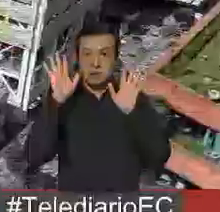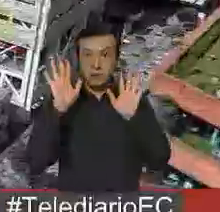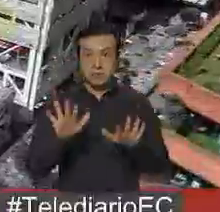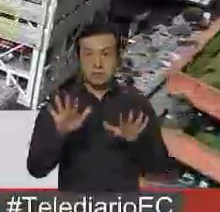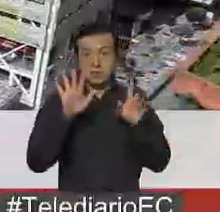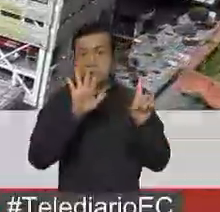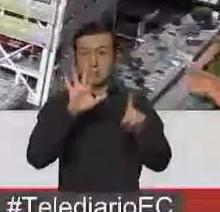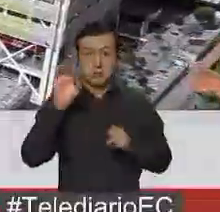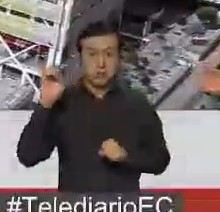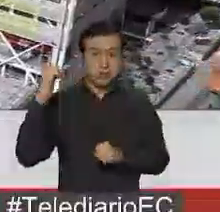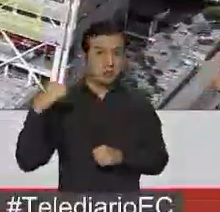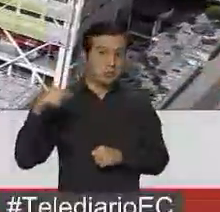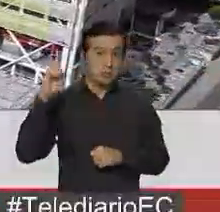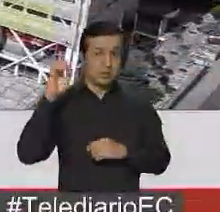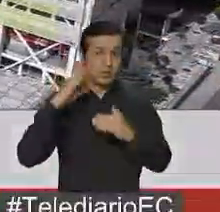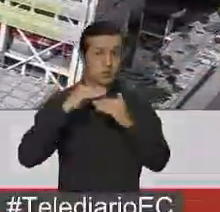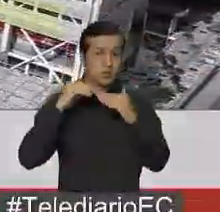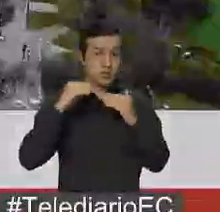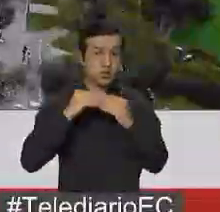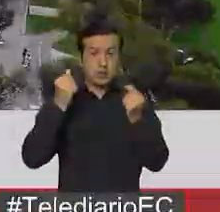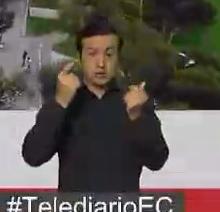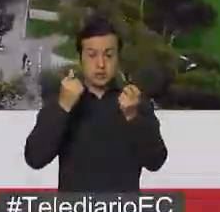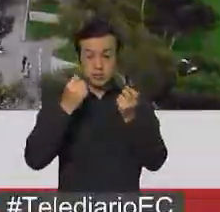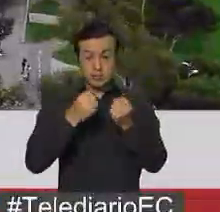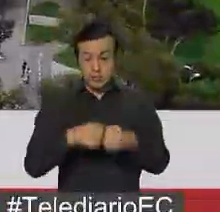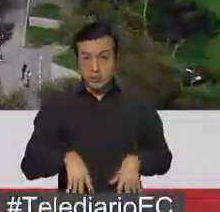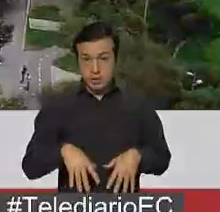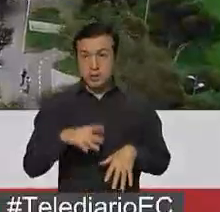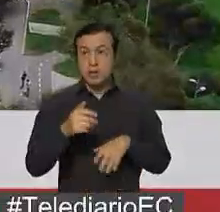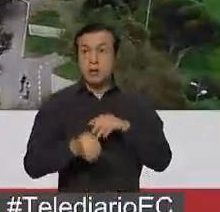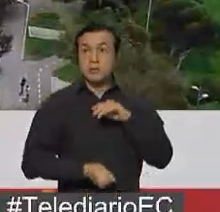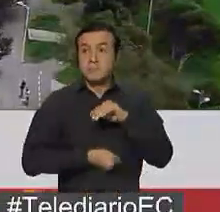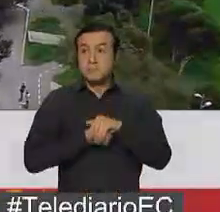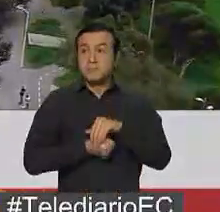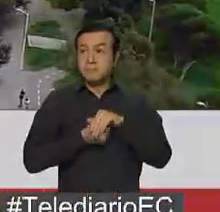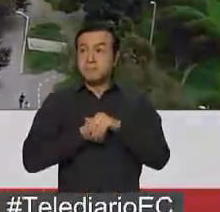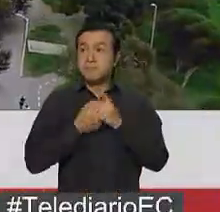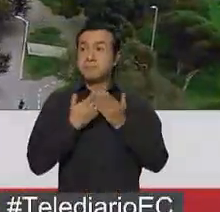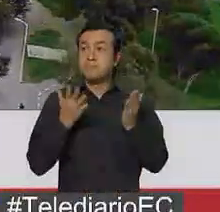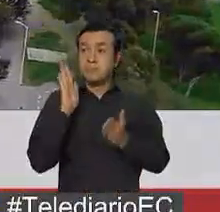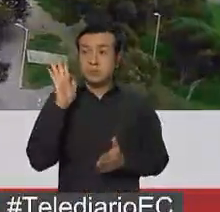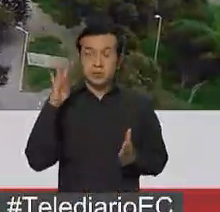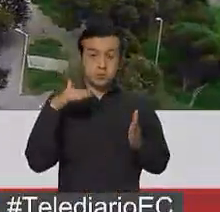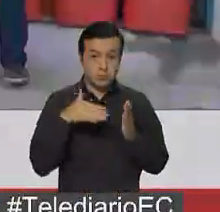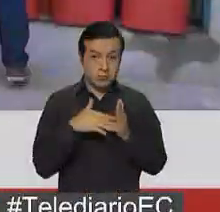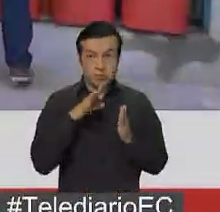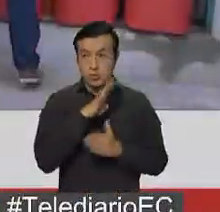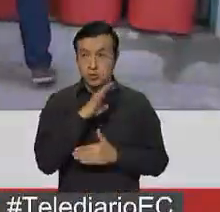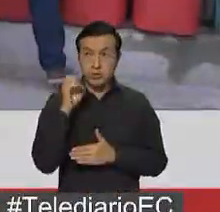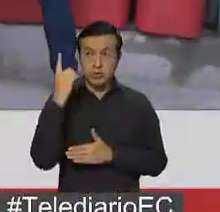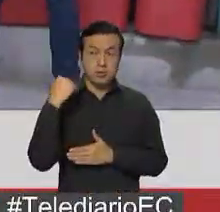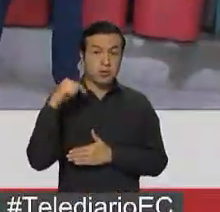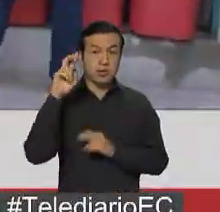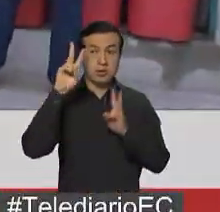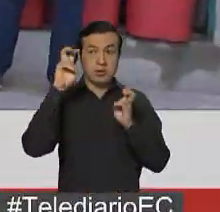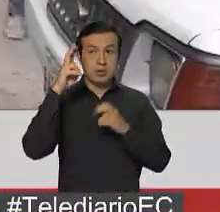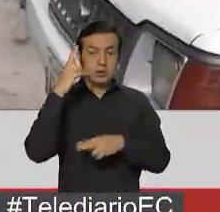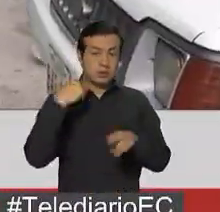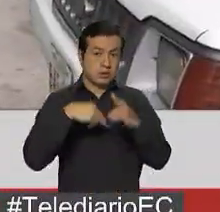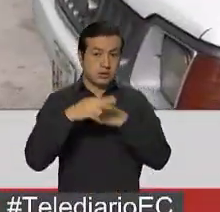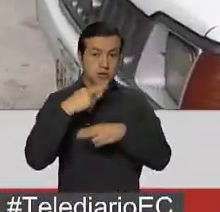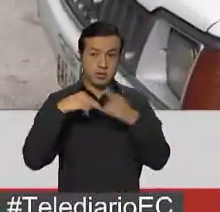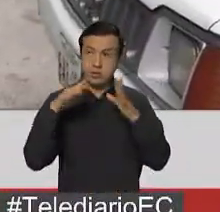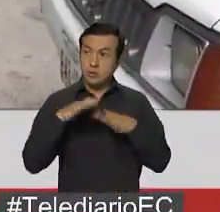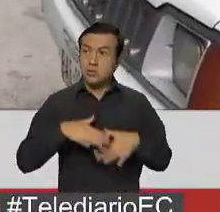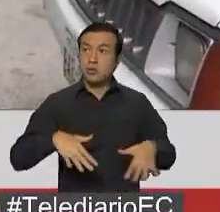seiscientos millones de dólares que se cuantifican como perdidas por el aislamiento obligatorio cinco mil cuatrocientos millones corresponden al comercio sector